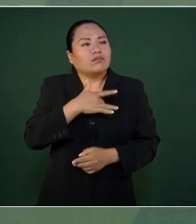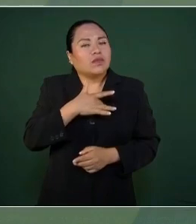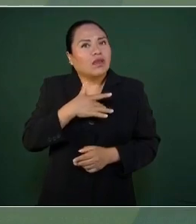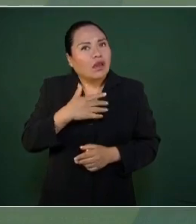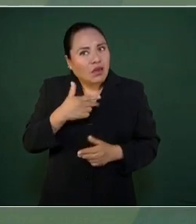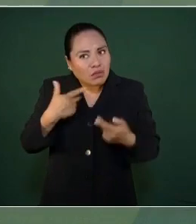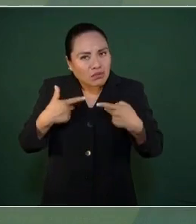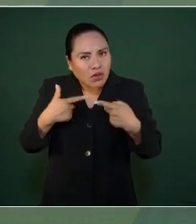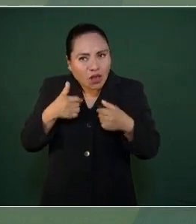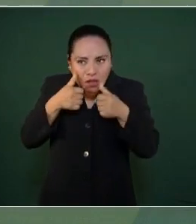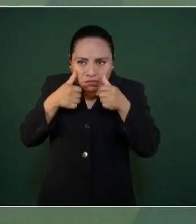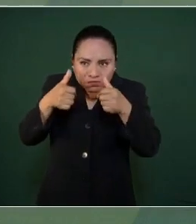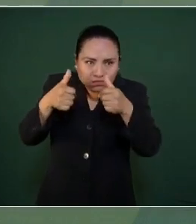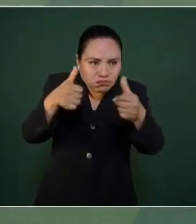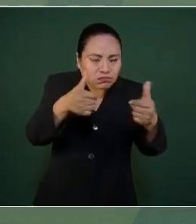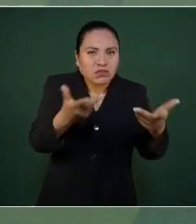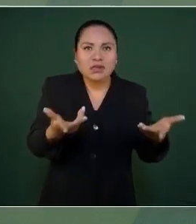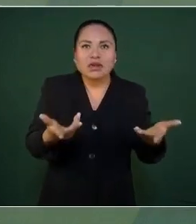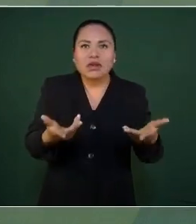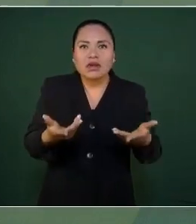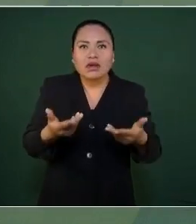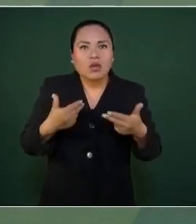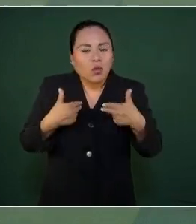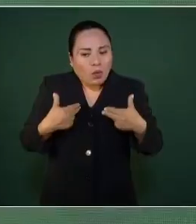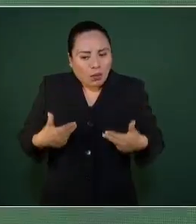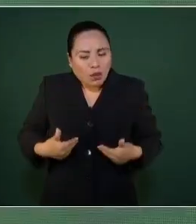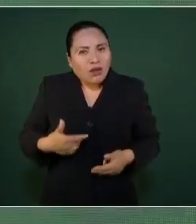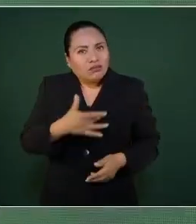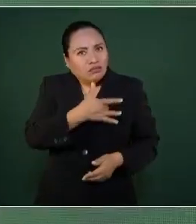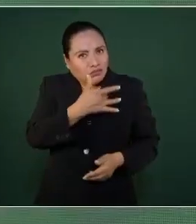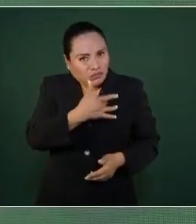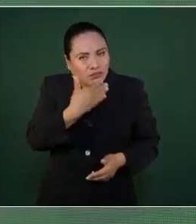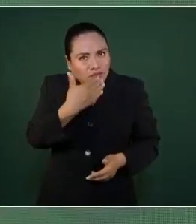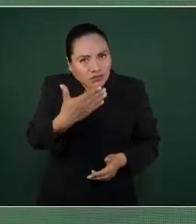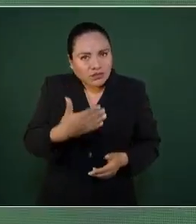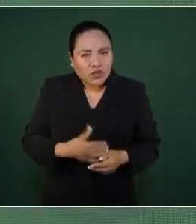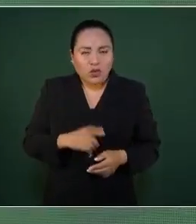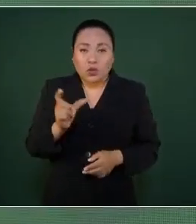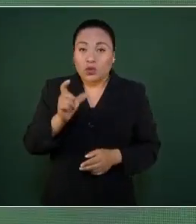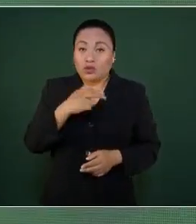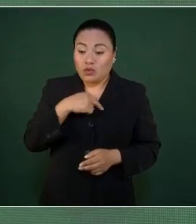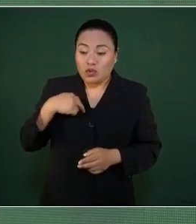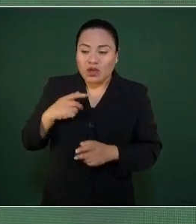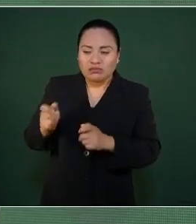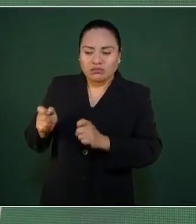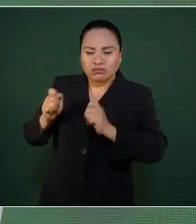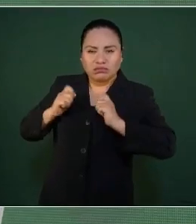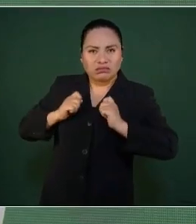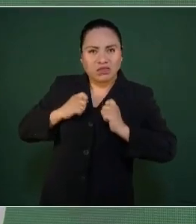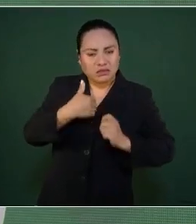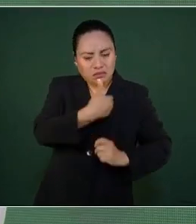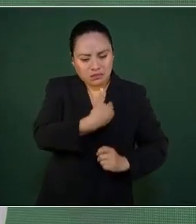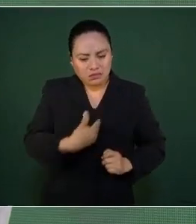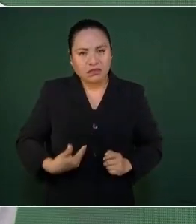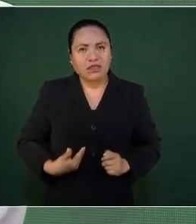que cuando decidimos, entrando al gobierno